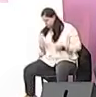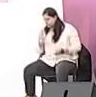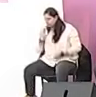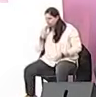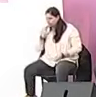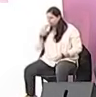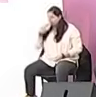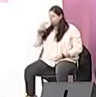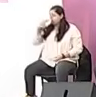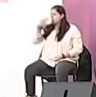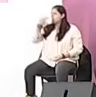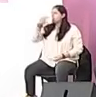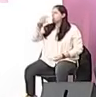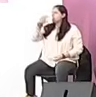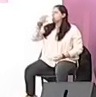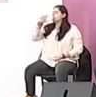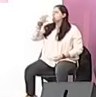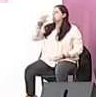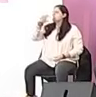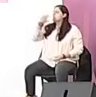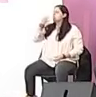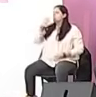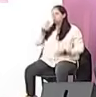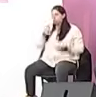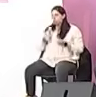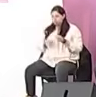Señor presidente,